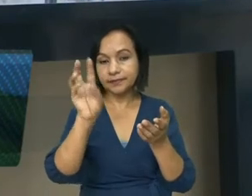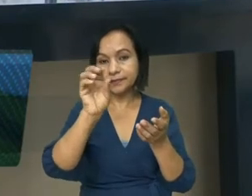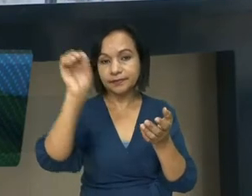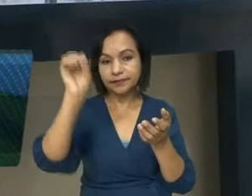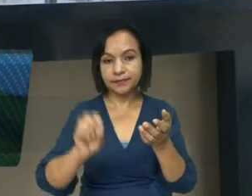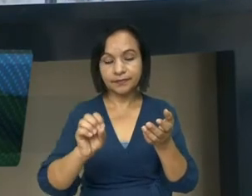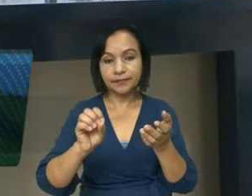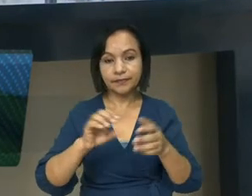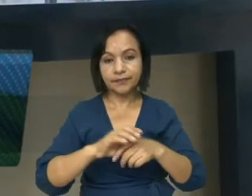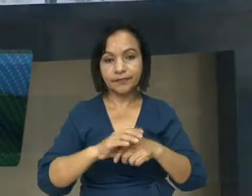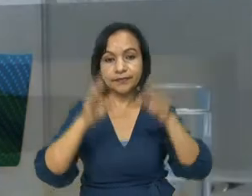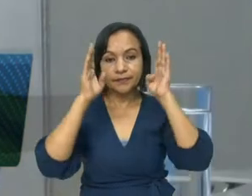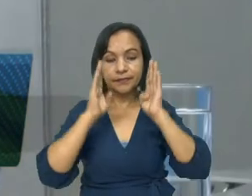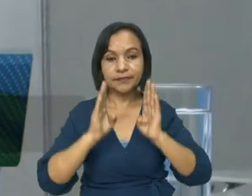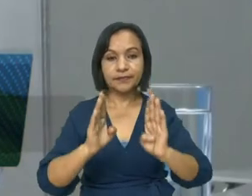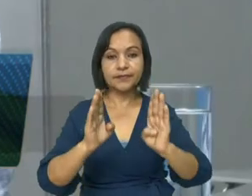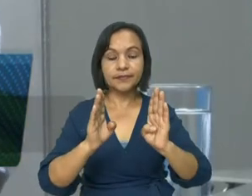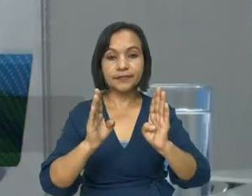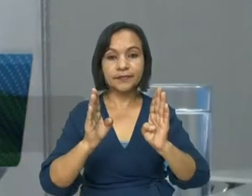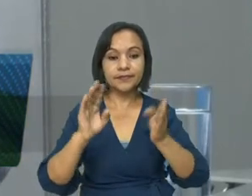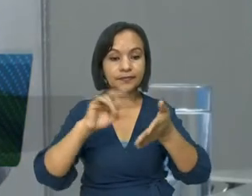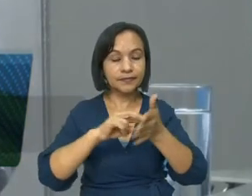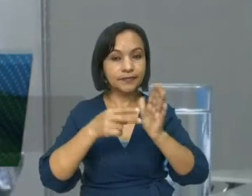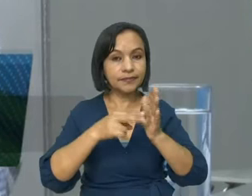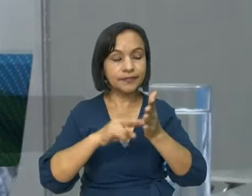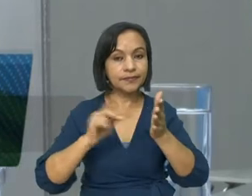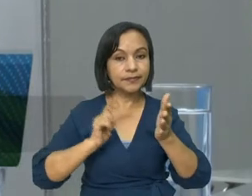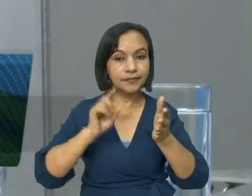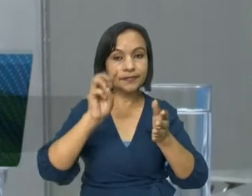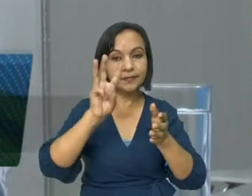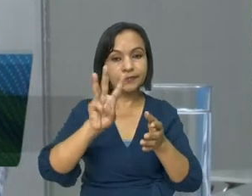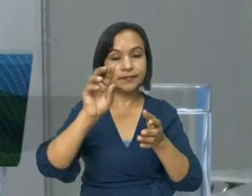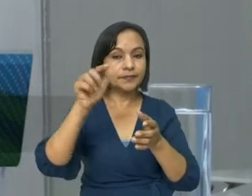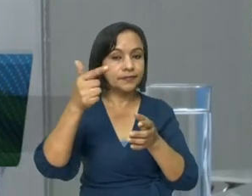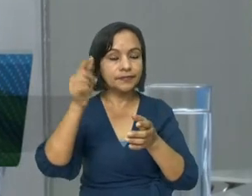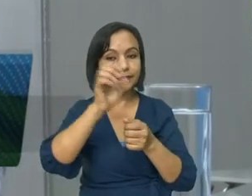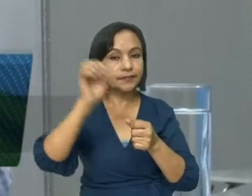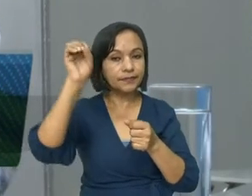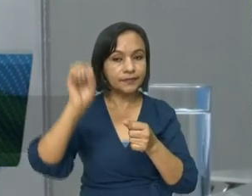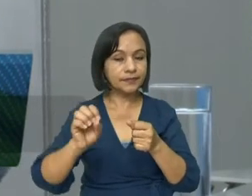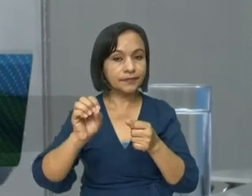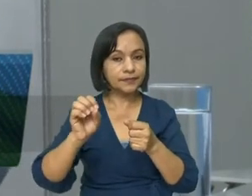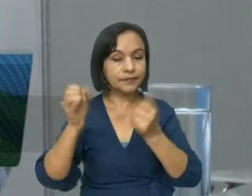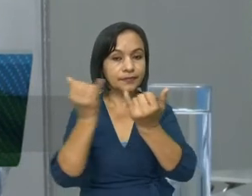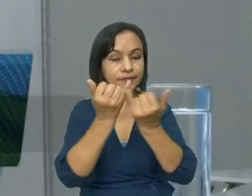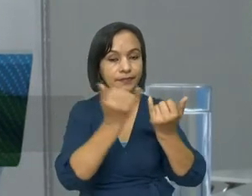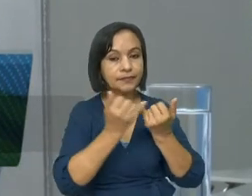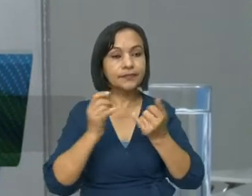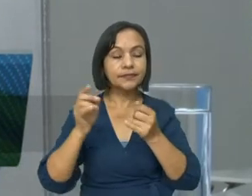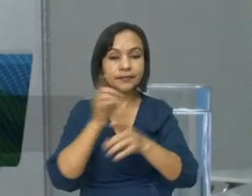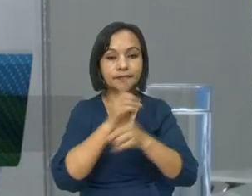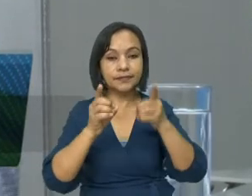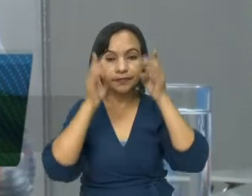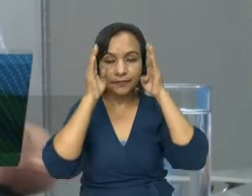63% de cobertura, significa que tenemos un 37% de la brecha que tenemos que